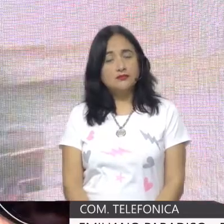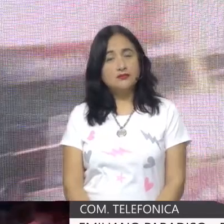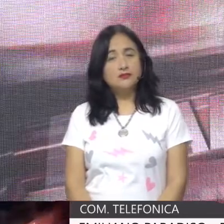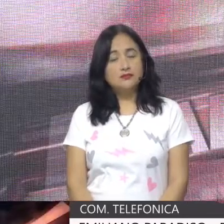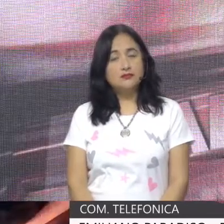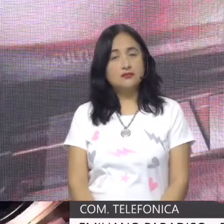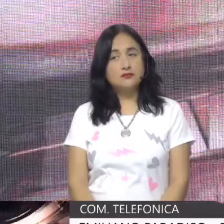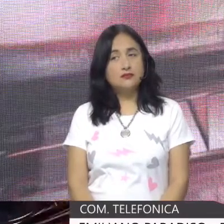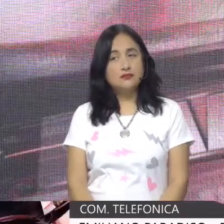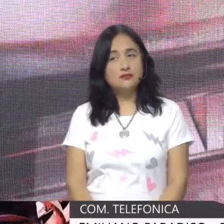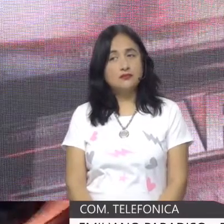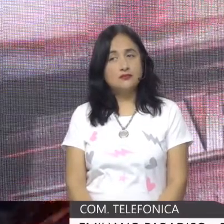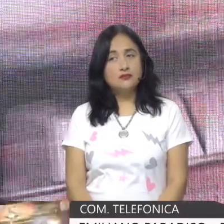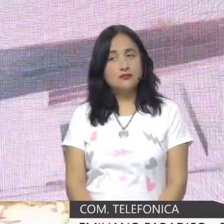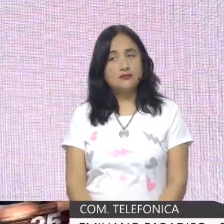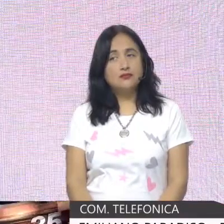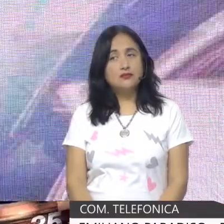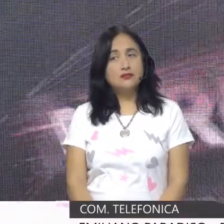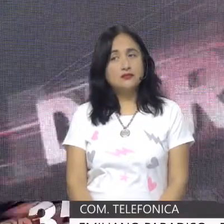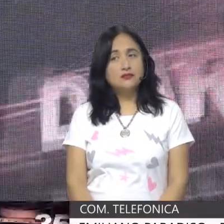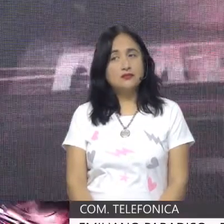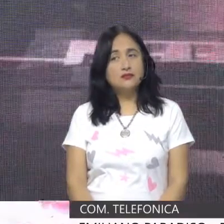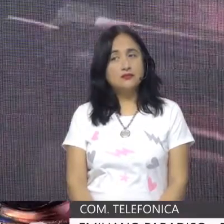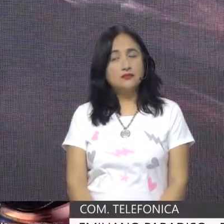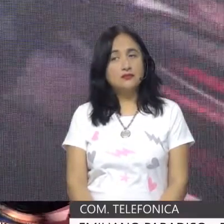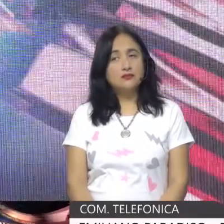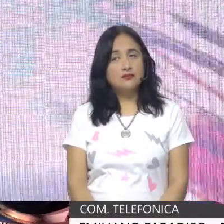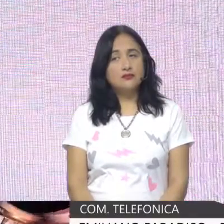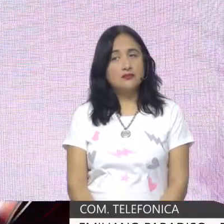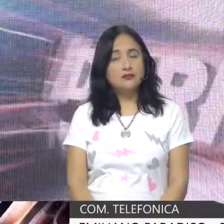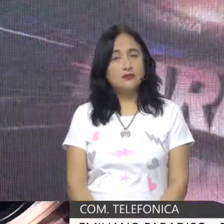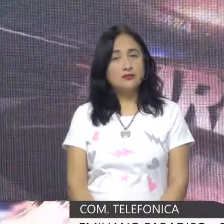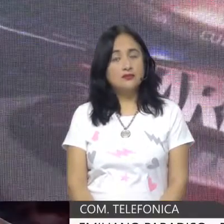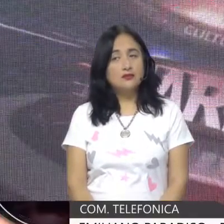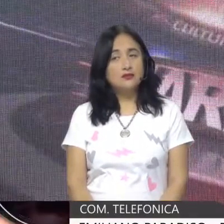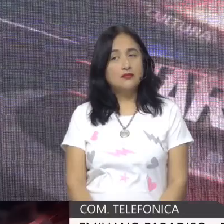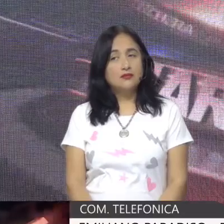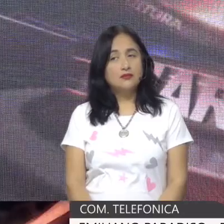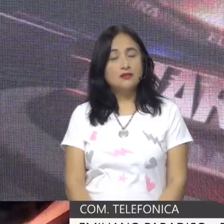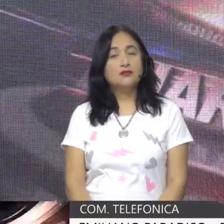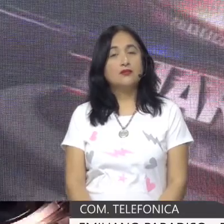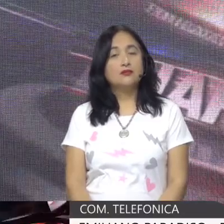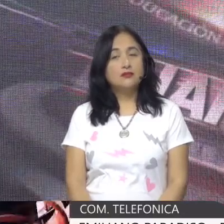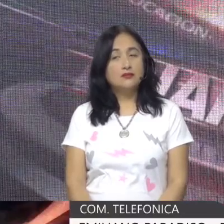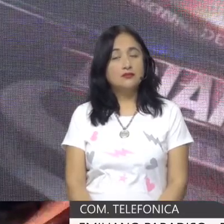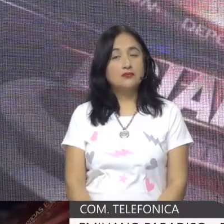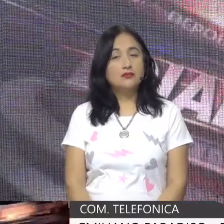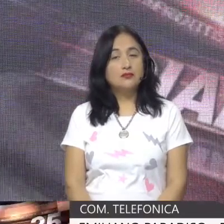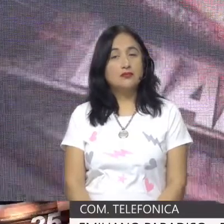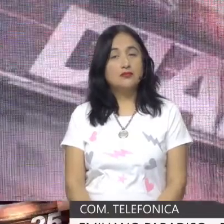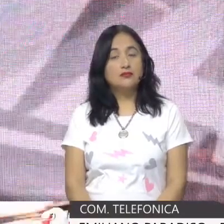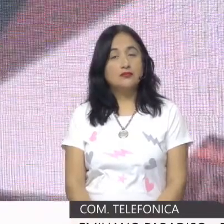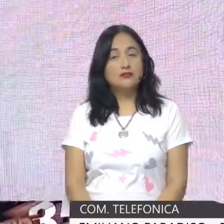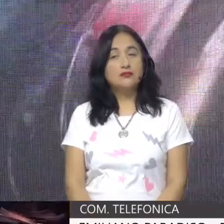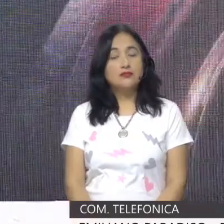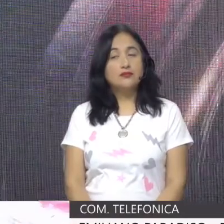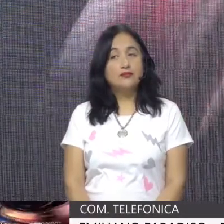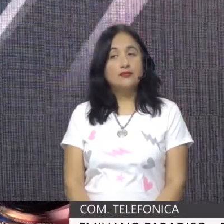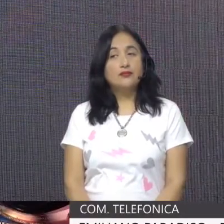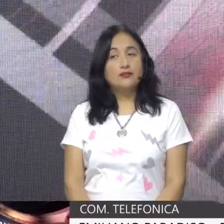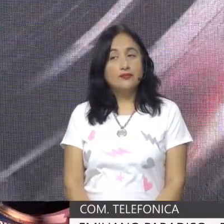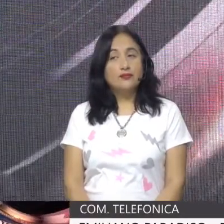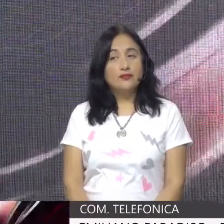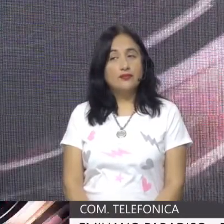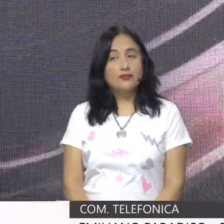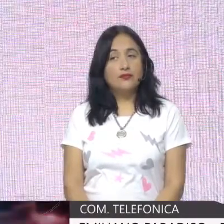beneficiario de la beca de Conectar, te metes ahí y automáticamente te pide otro tipo de documentación y ahí ya va haciendo la inscripción.